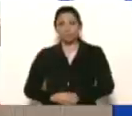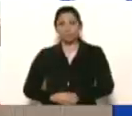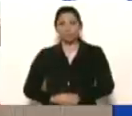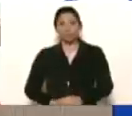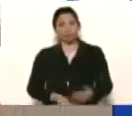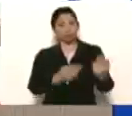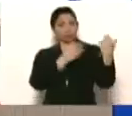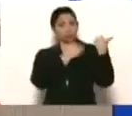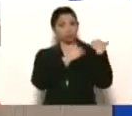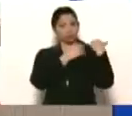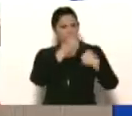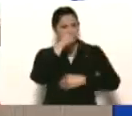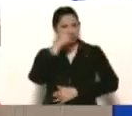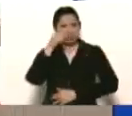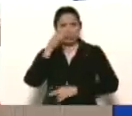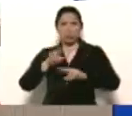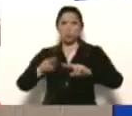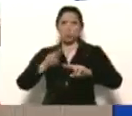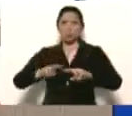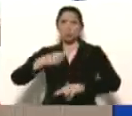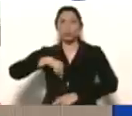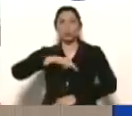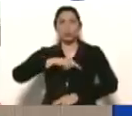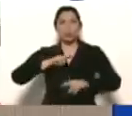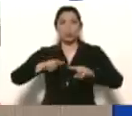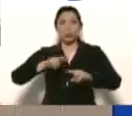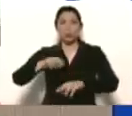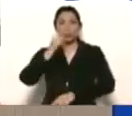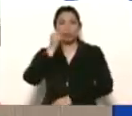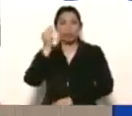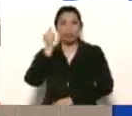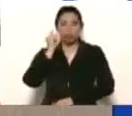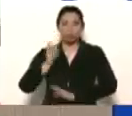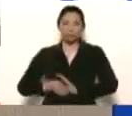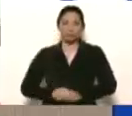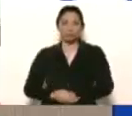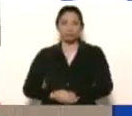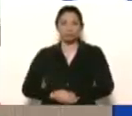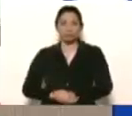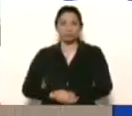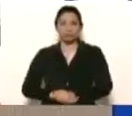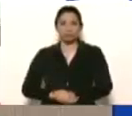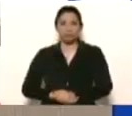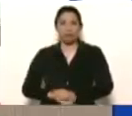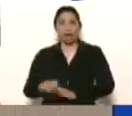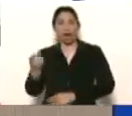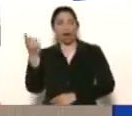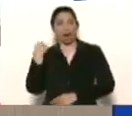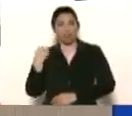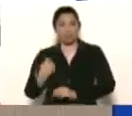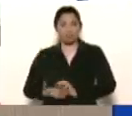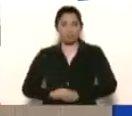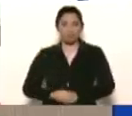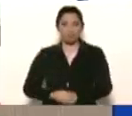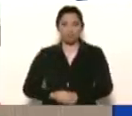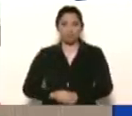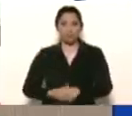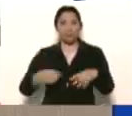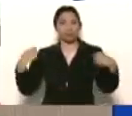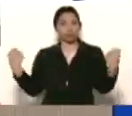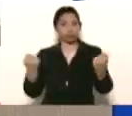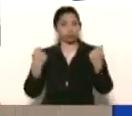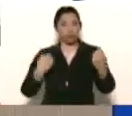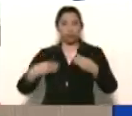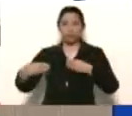representantes ya nuestras niñas y a nuestros niños porque ayer en la jornada de